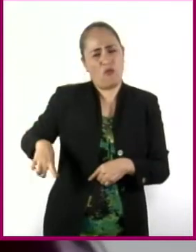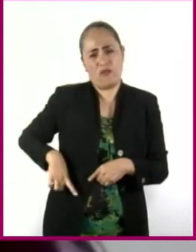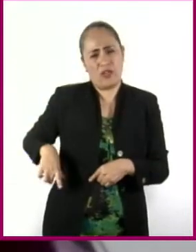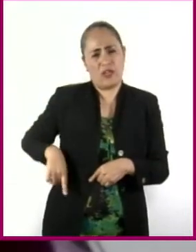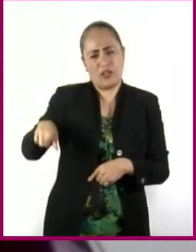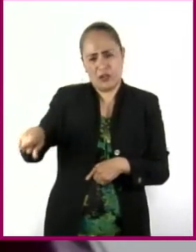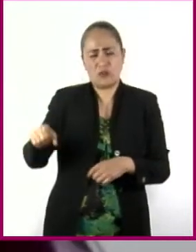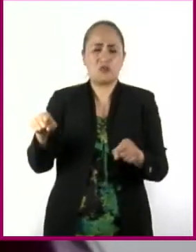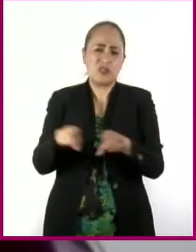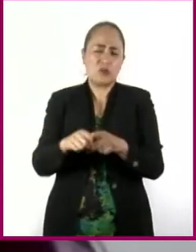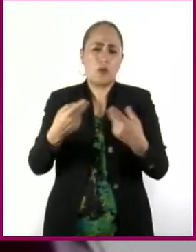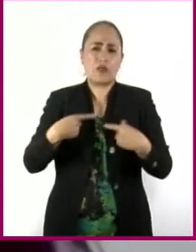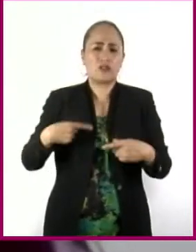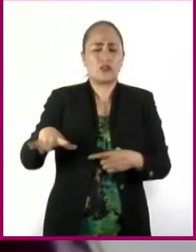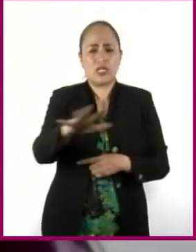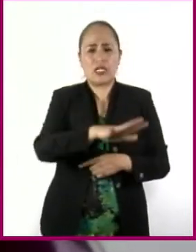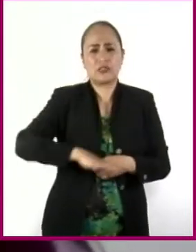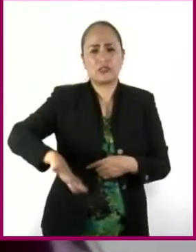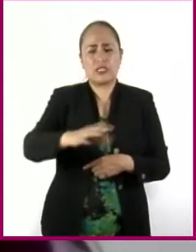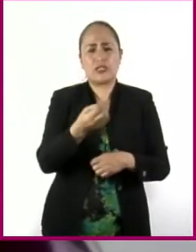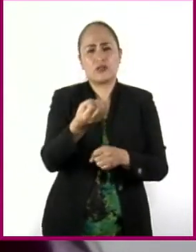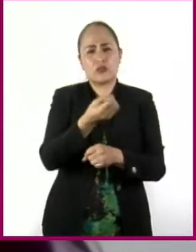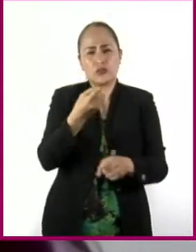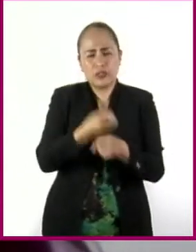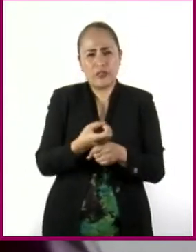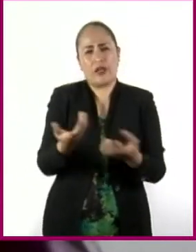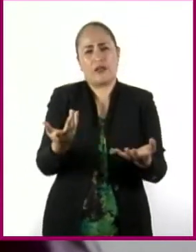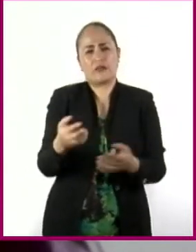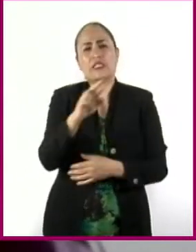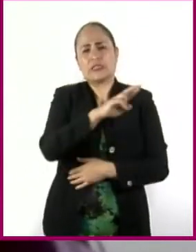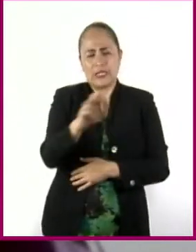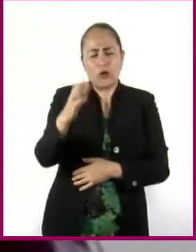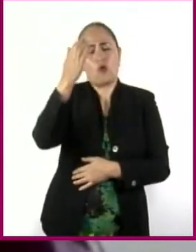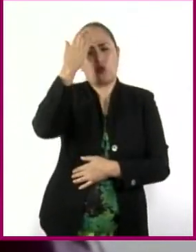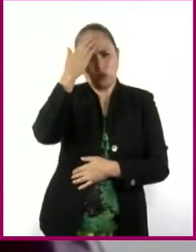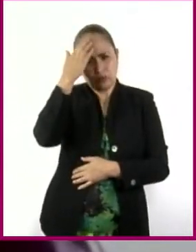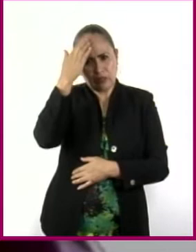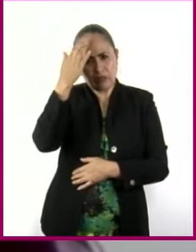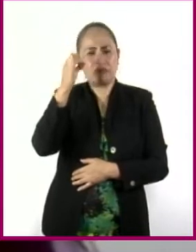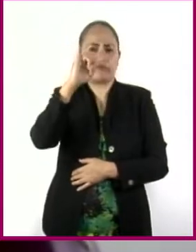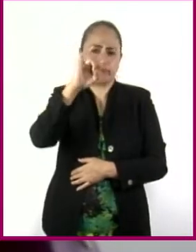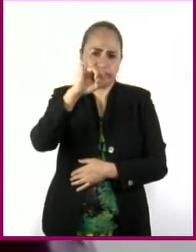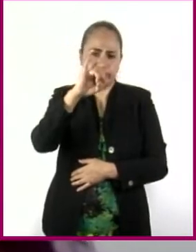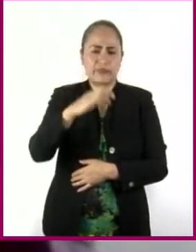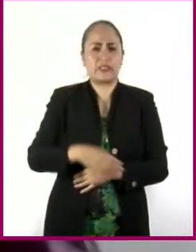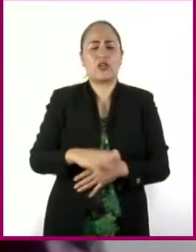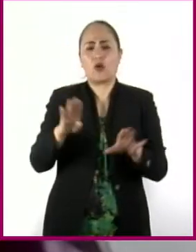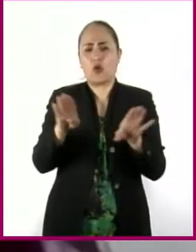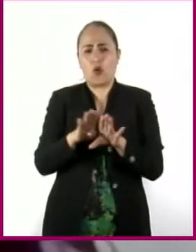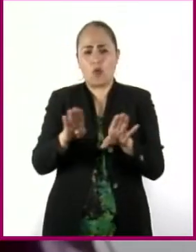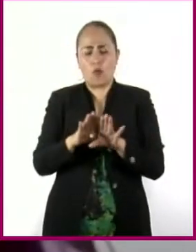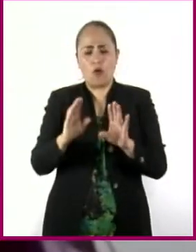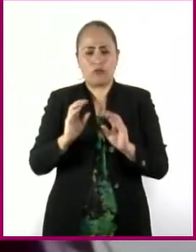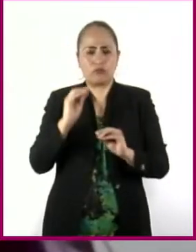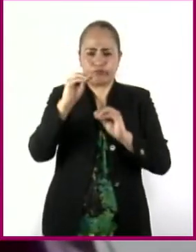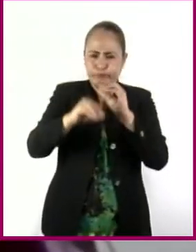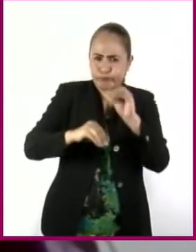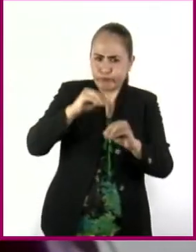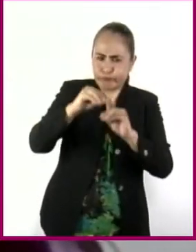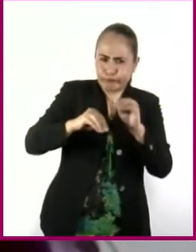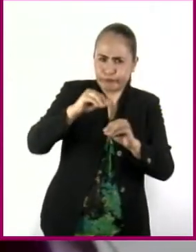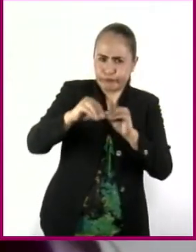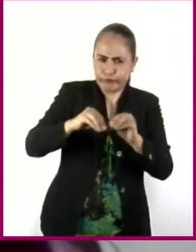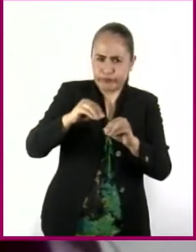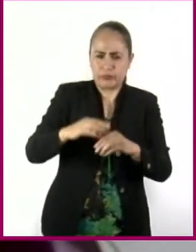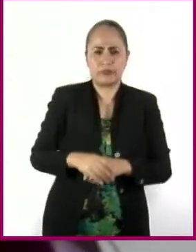de la sociedad, ¿sí? De reconocer, como he señalado, estos aportes de la población